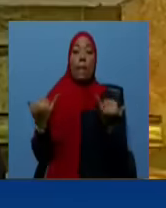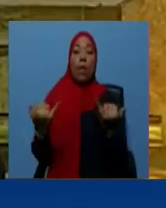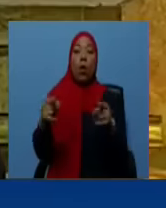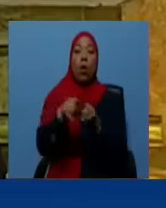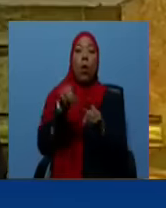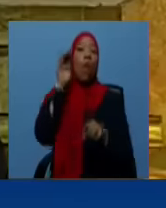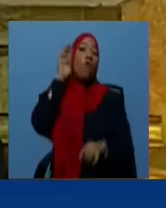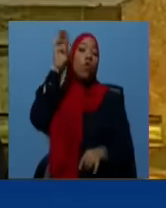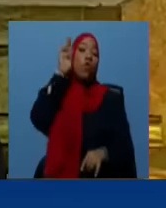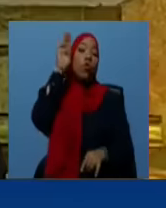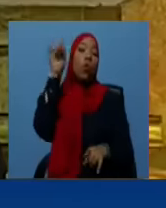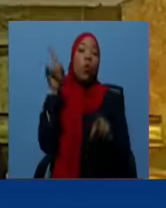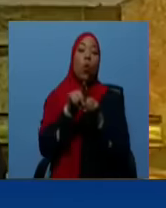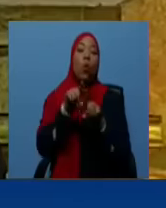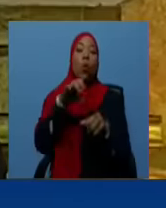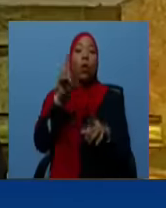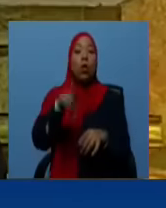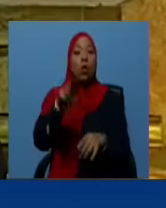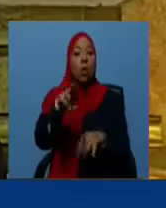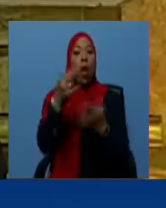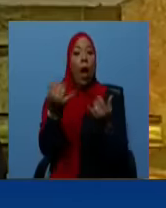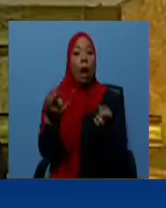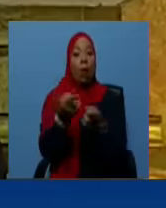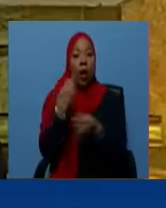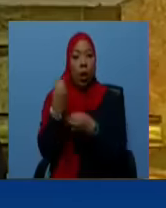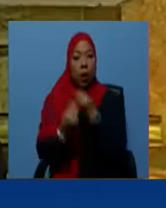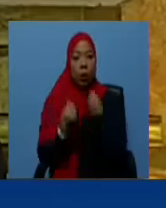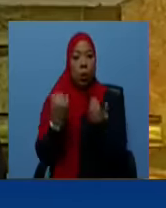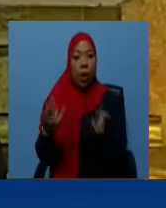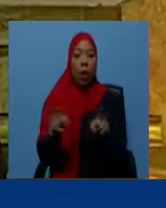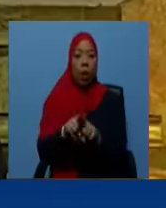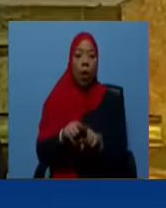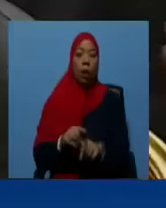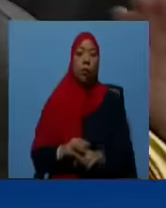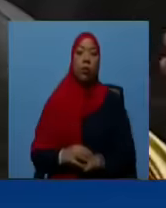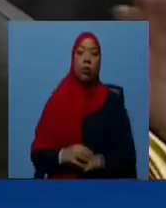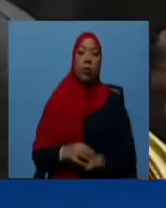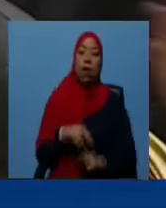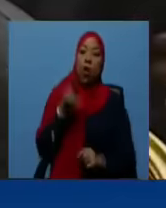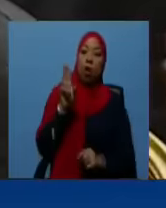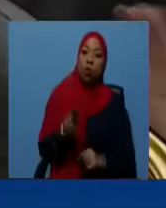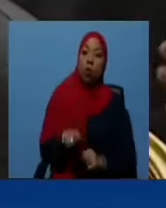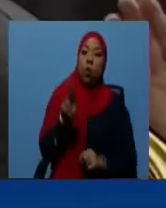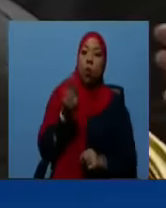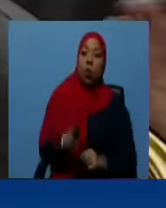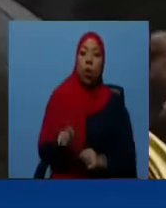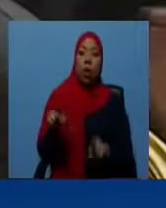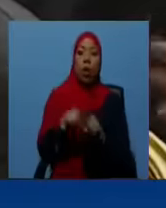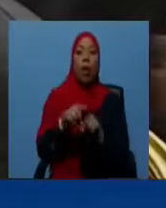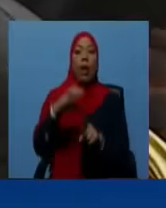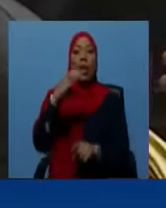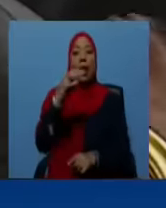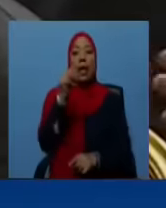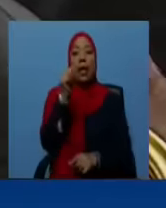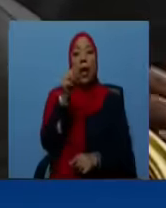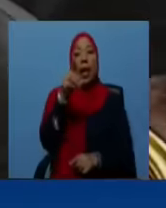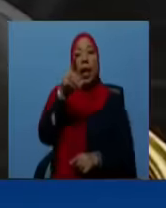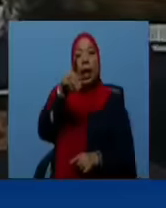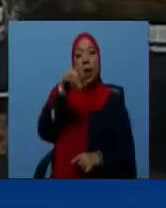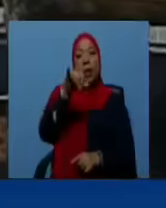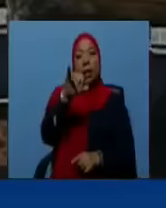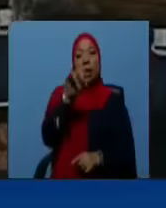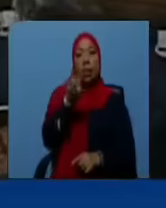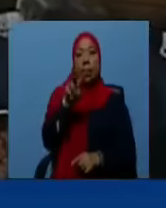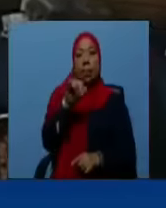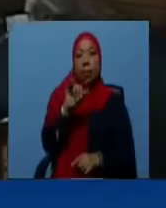años que están por venir. No tengan ninguna duda. Más nunca volveremos a los Cadivi, ni a